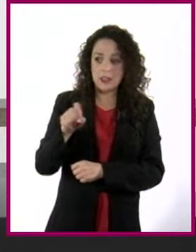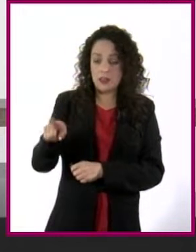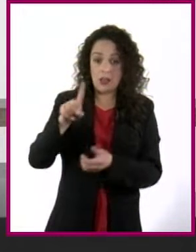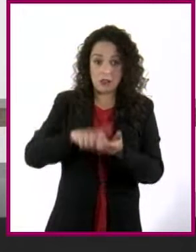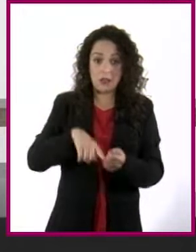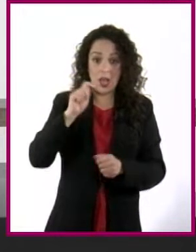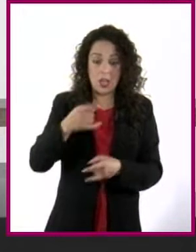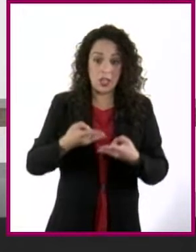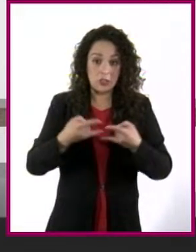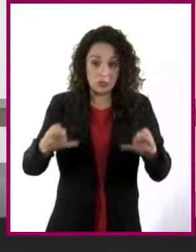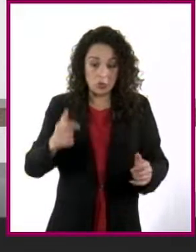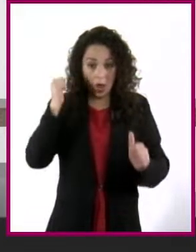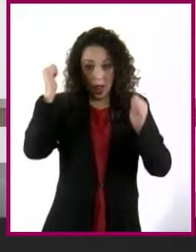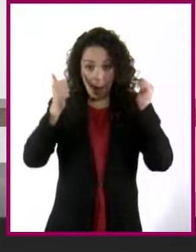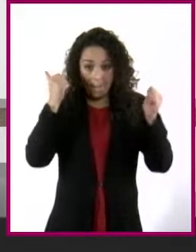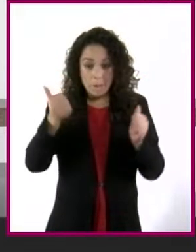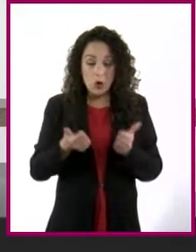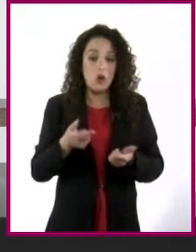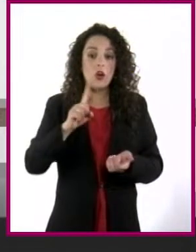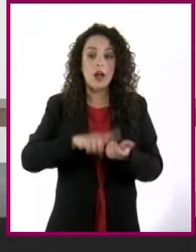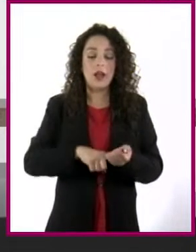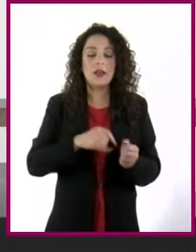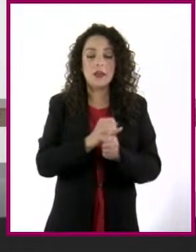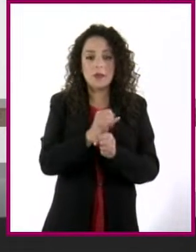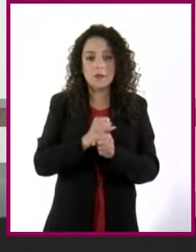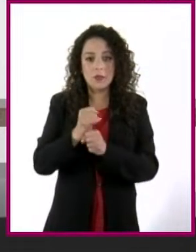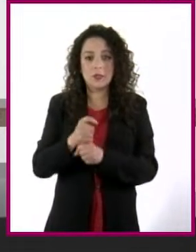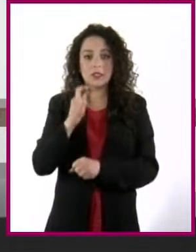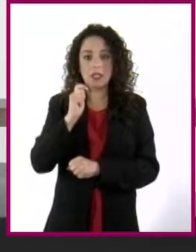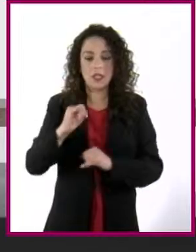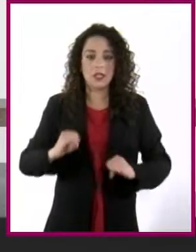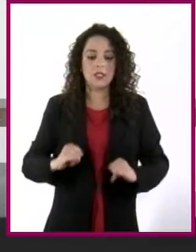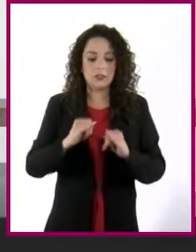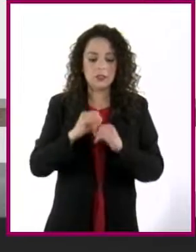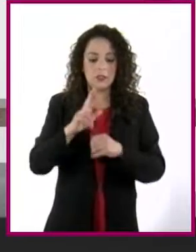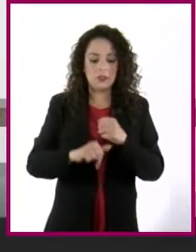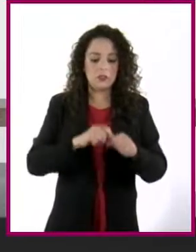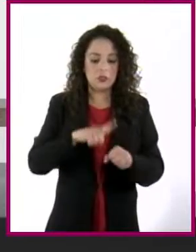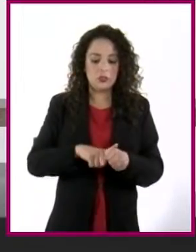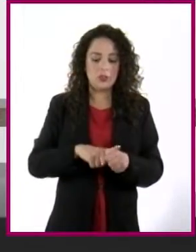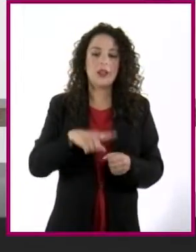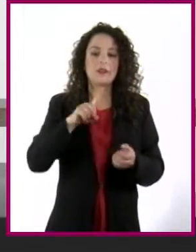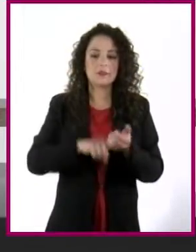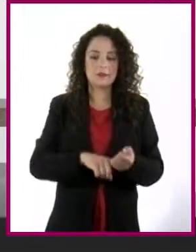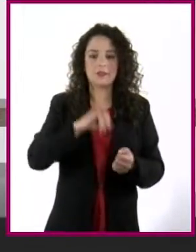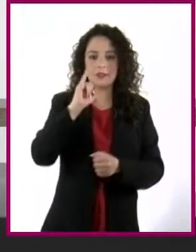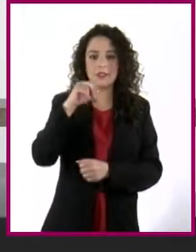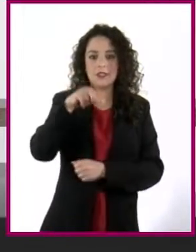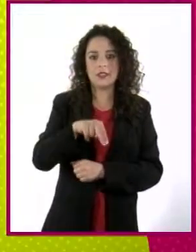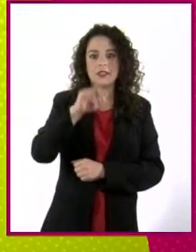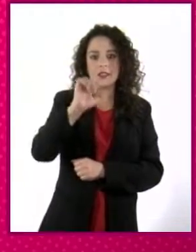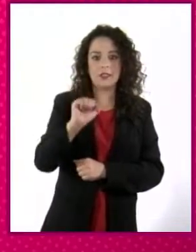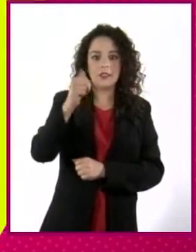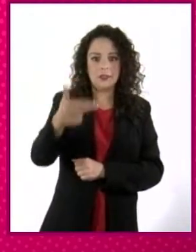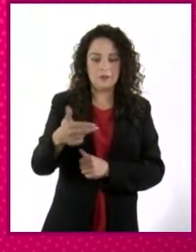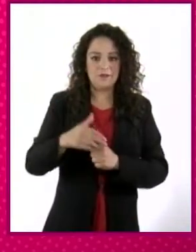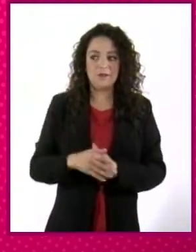historiadora, antropóloga e investigadora en el Instituto Nacional de Antropología e Historia. Ella nos contará más del